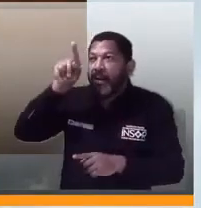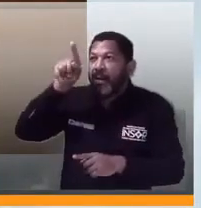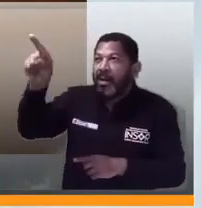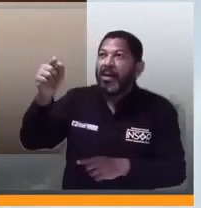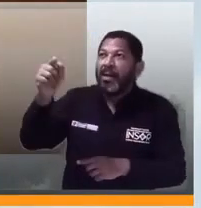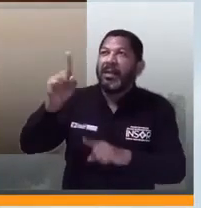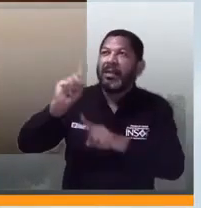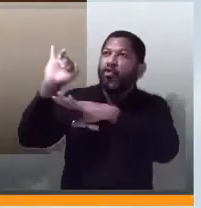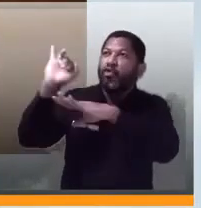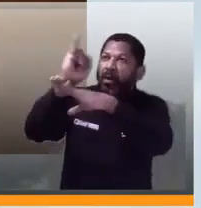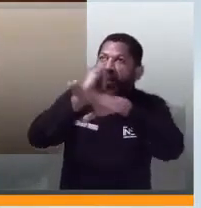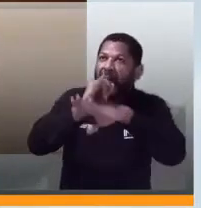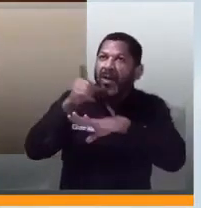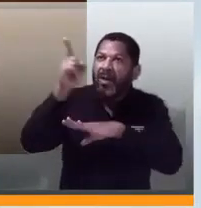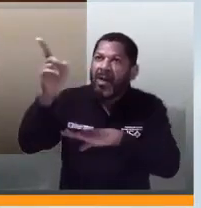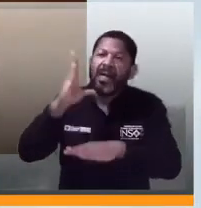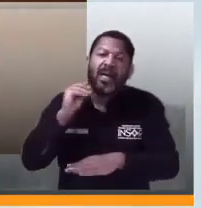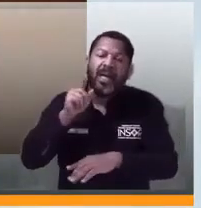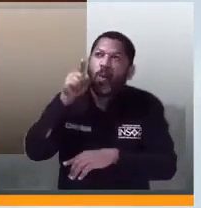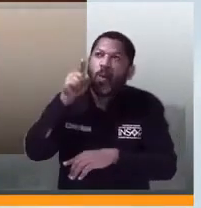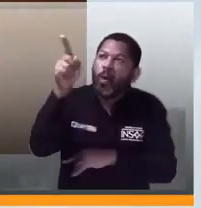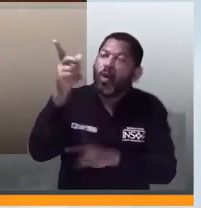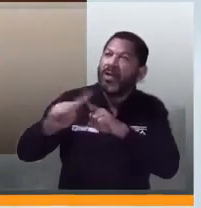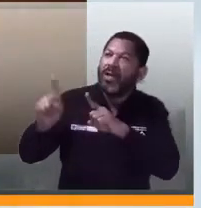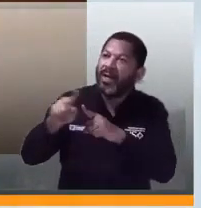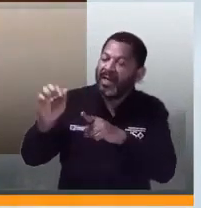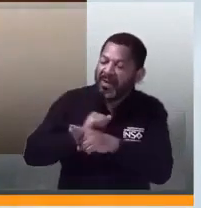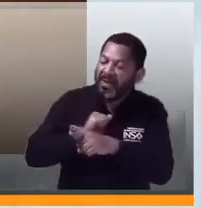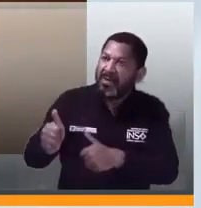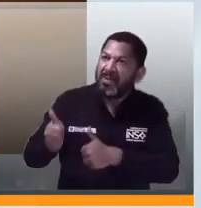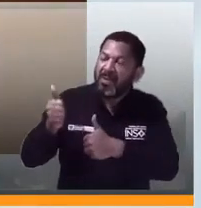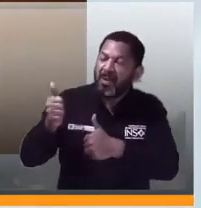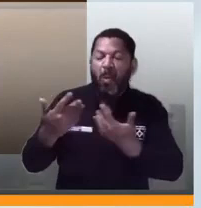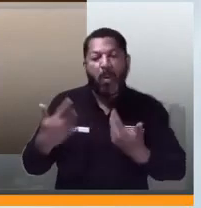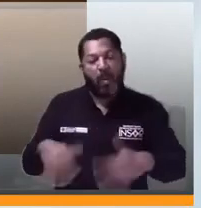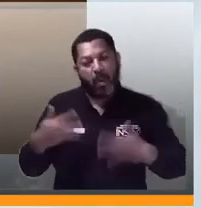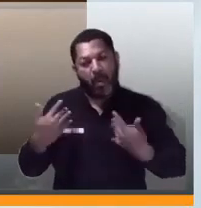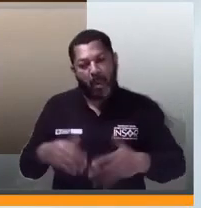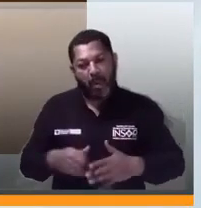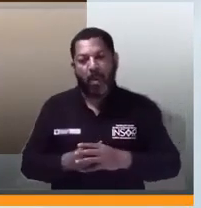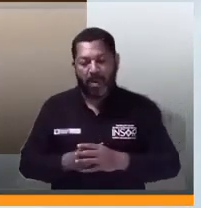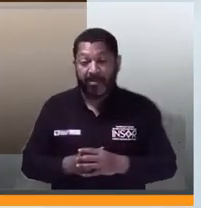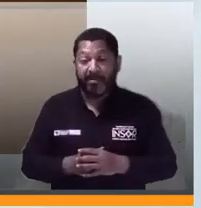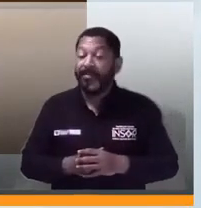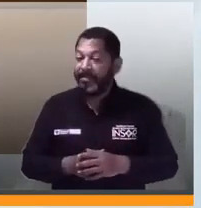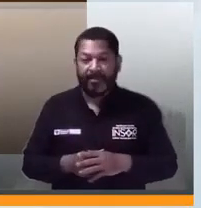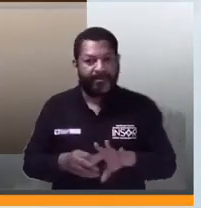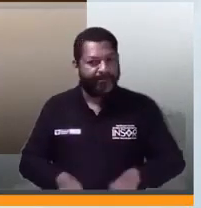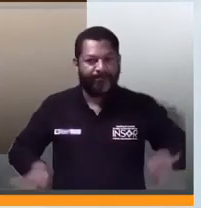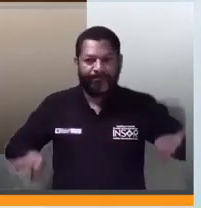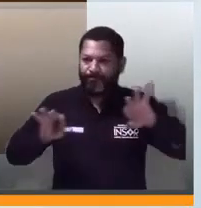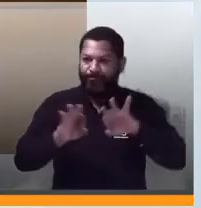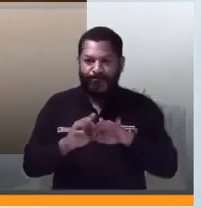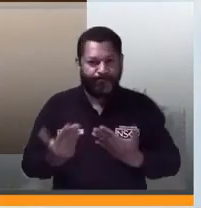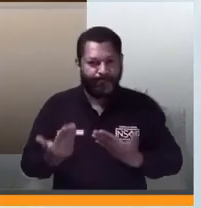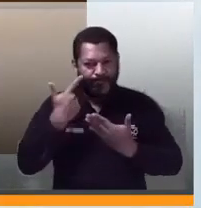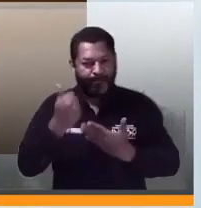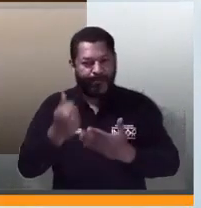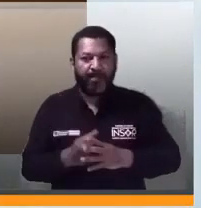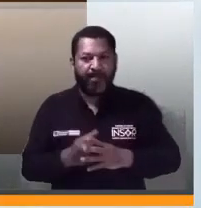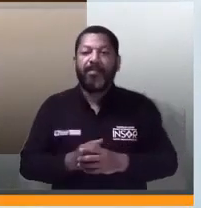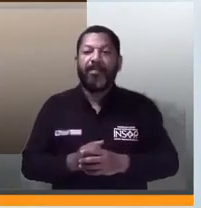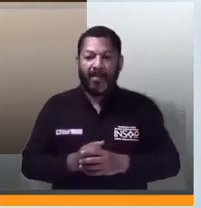miradas desde cada institución, de sus experiencias, de sus buenas prácticas, y fue un ejercicio bien